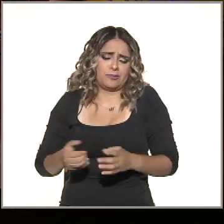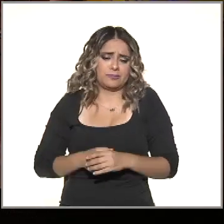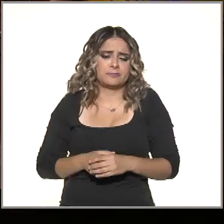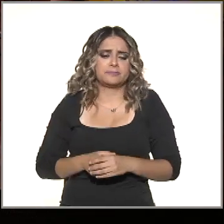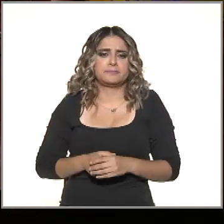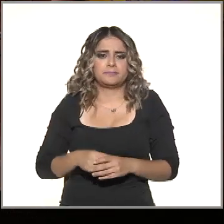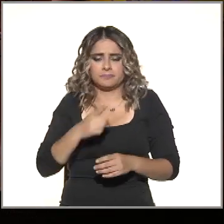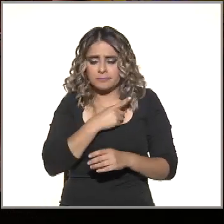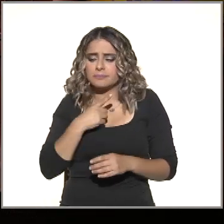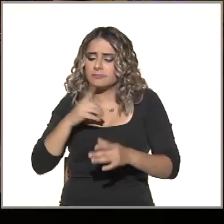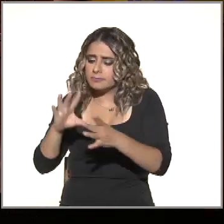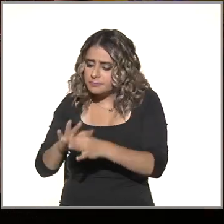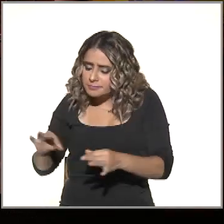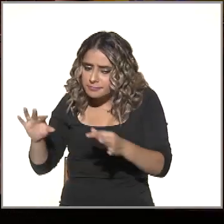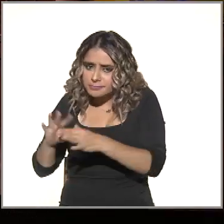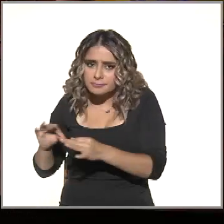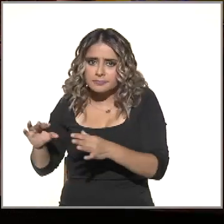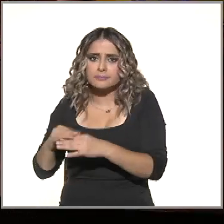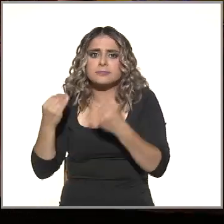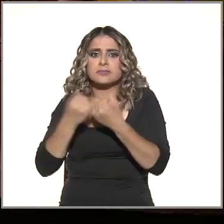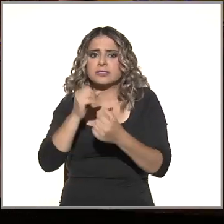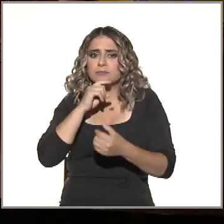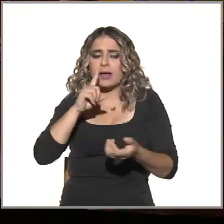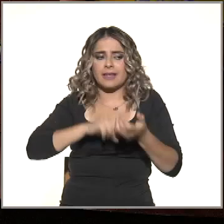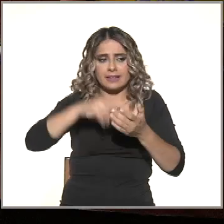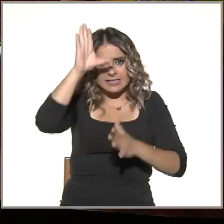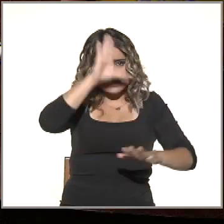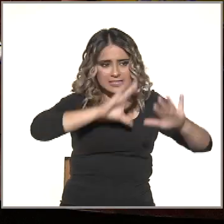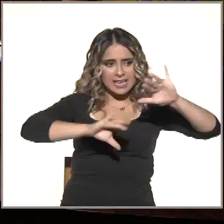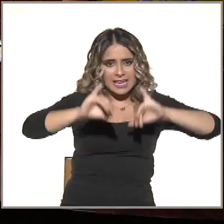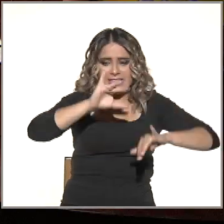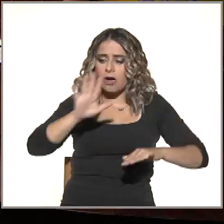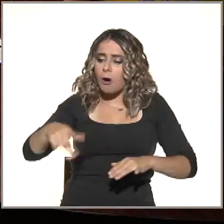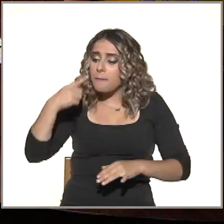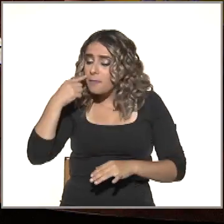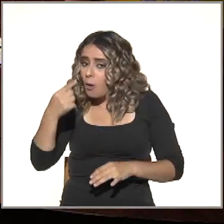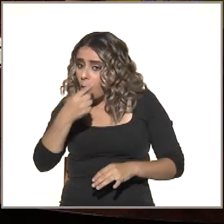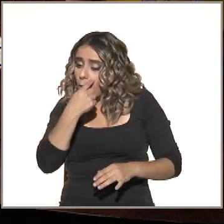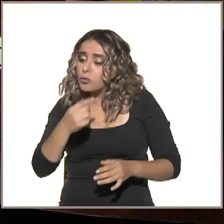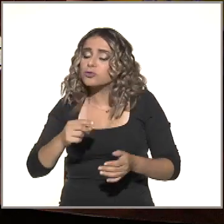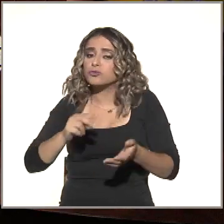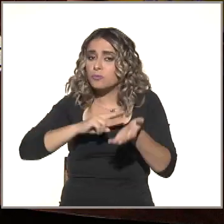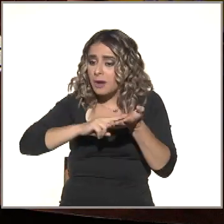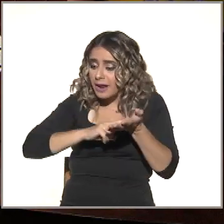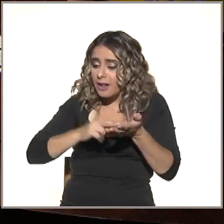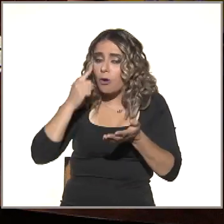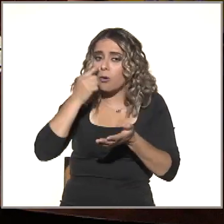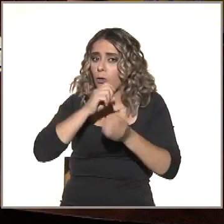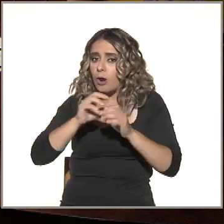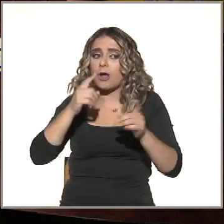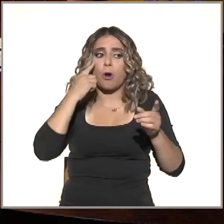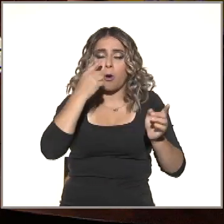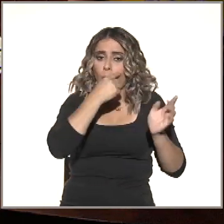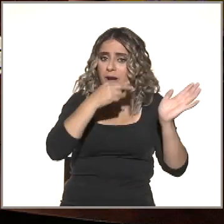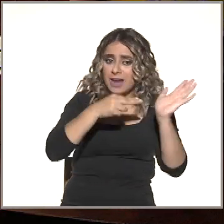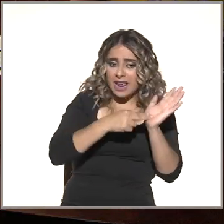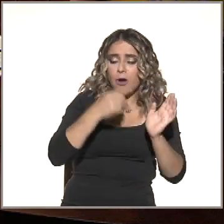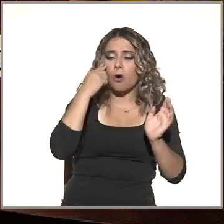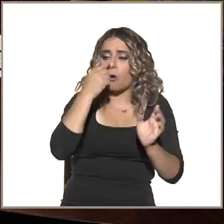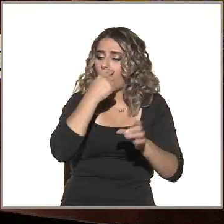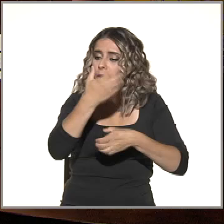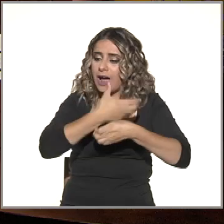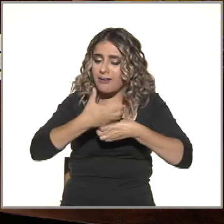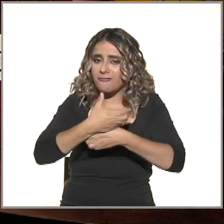Explicar, hablar y hablar también desde la ciencia. Mm. No Oye, tienes además este ojos de color, qué sé color, yo. ¿no? O sea, el negro es un color, el café es un